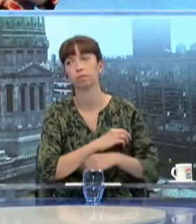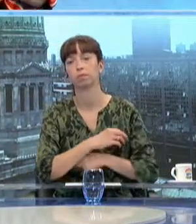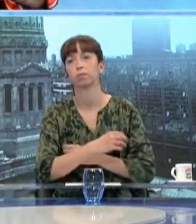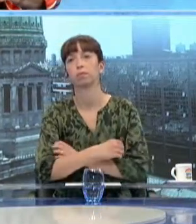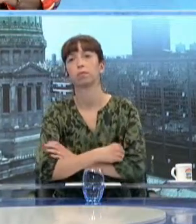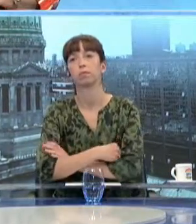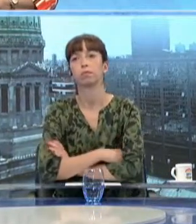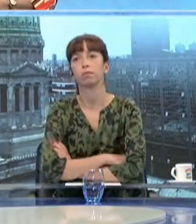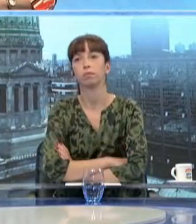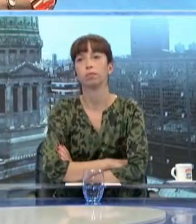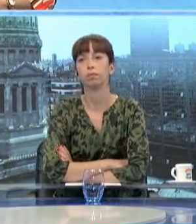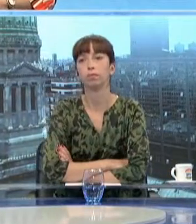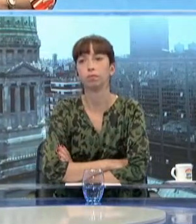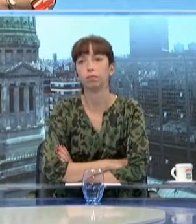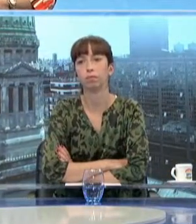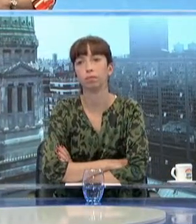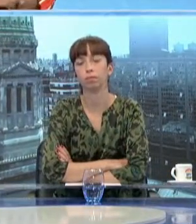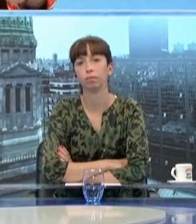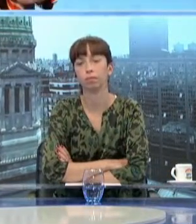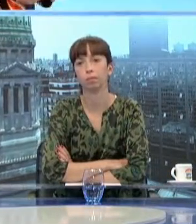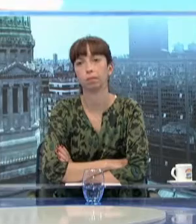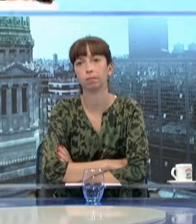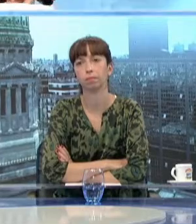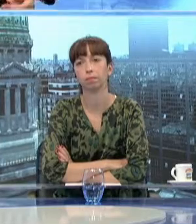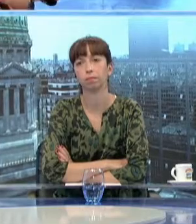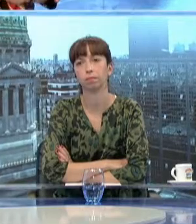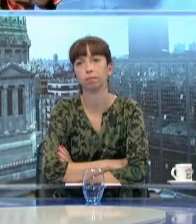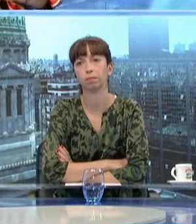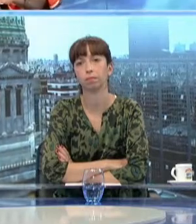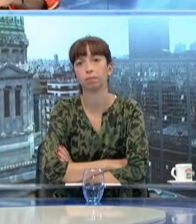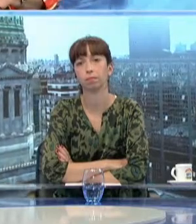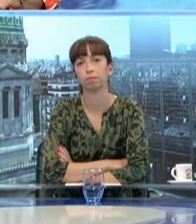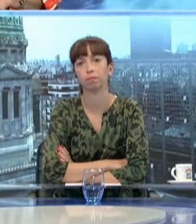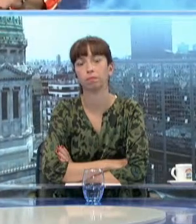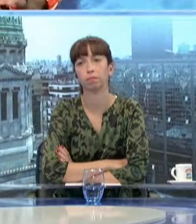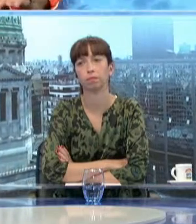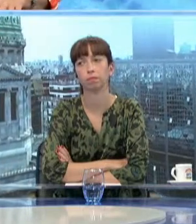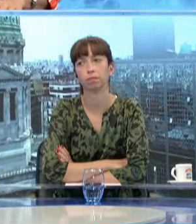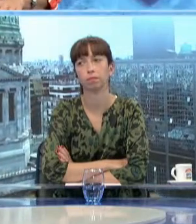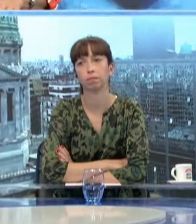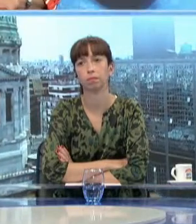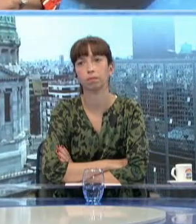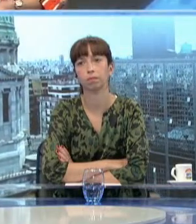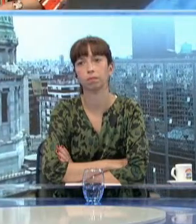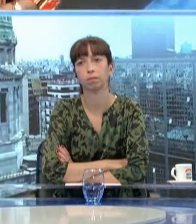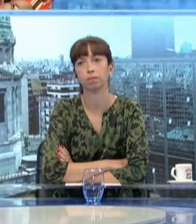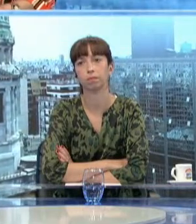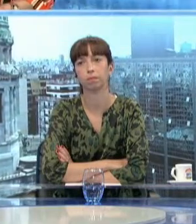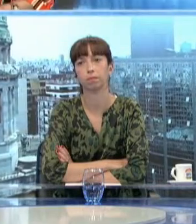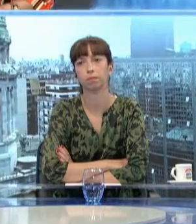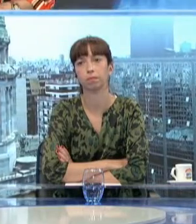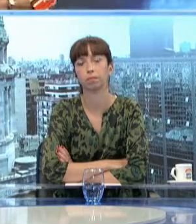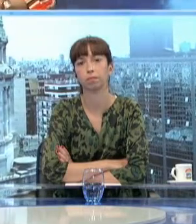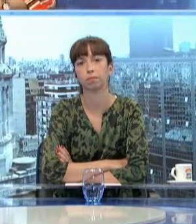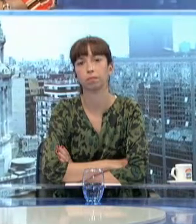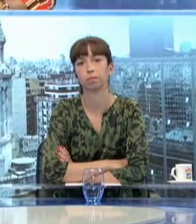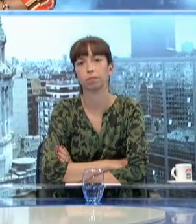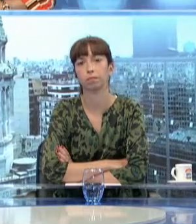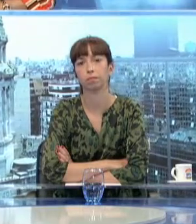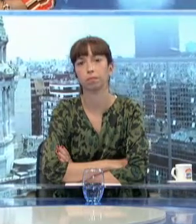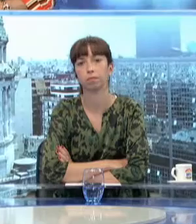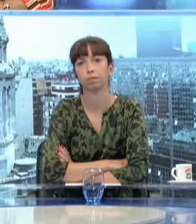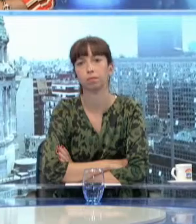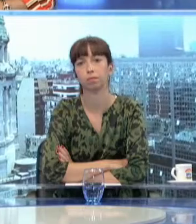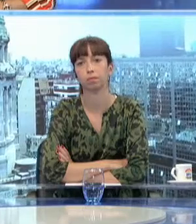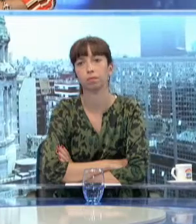tan difíciles de conseguir a través de tributos, y se prohíbe, se recorta